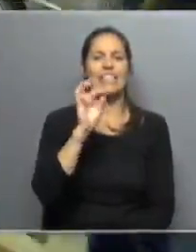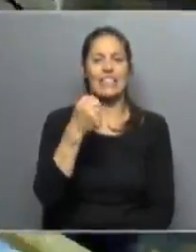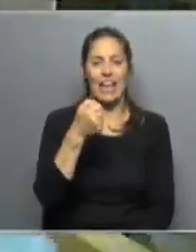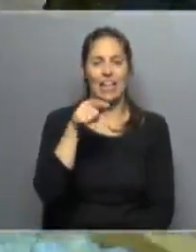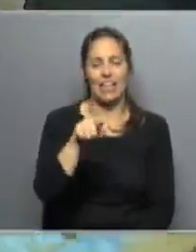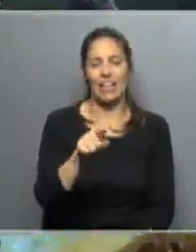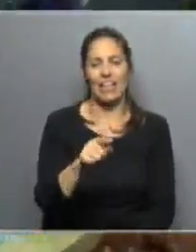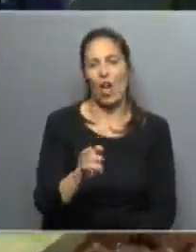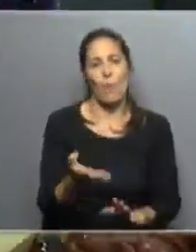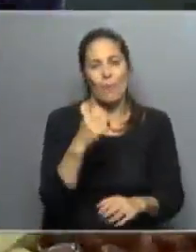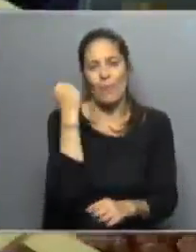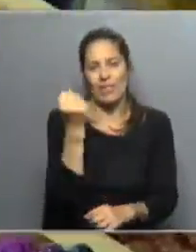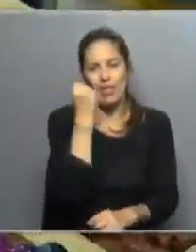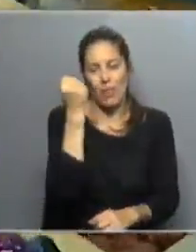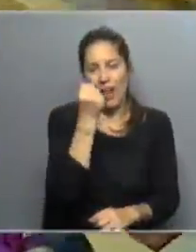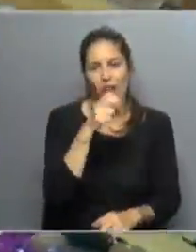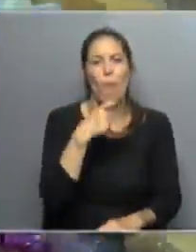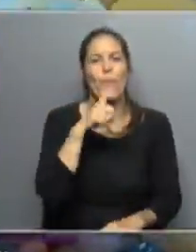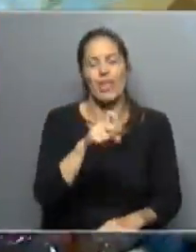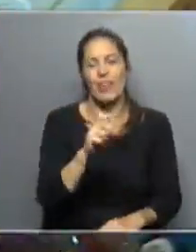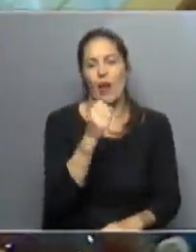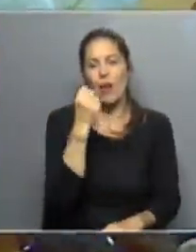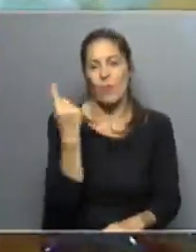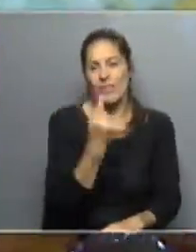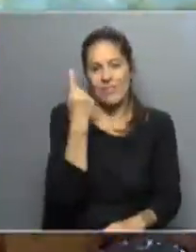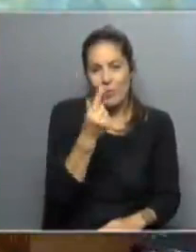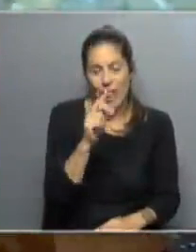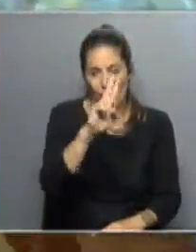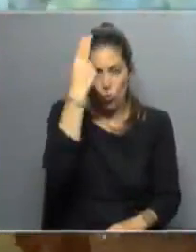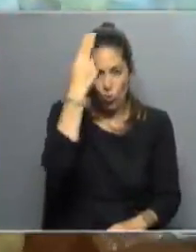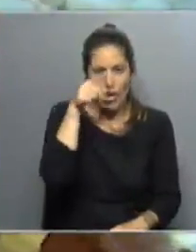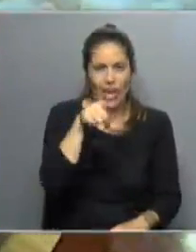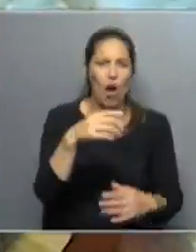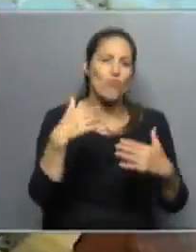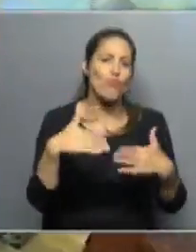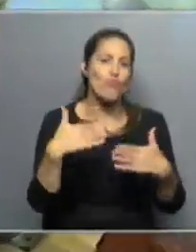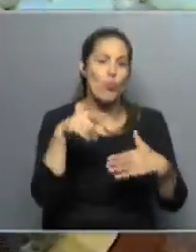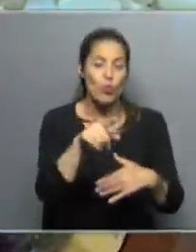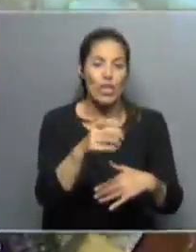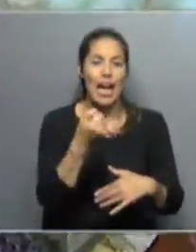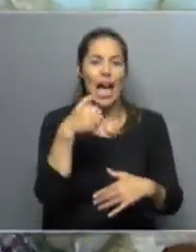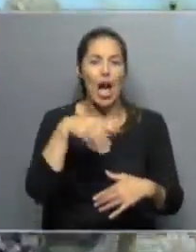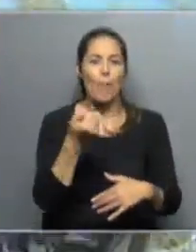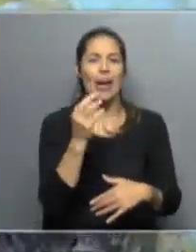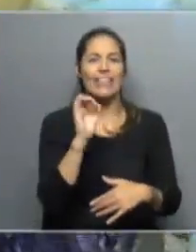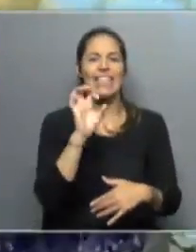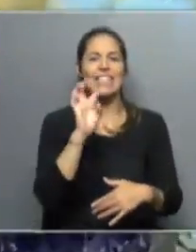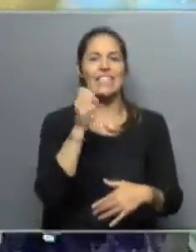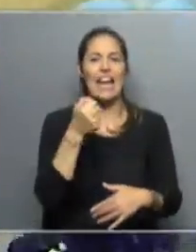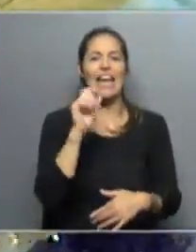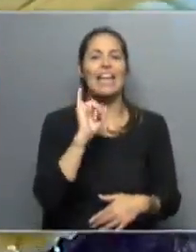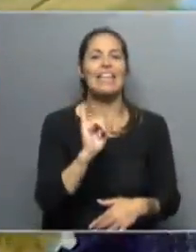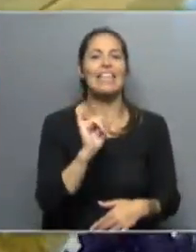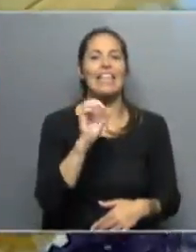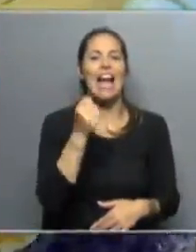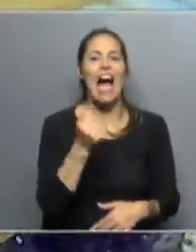es la piedra principal del Uruguay. Acá tenés mucho amatista por todos lados y ágatas, ¿no?